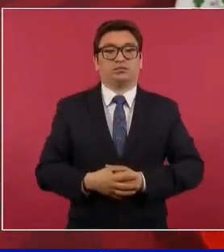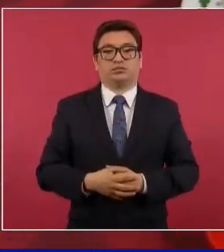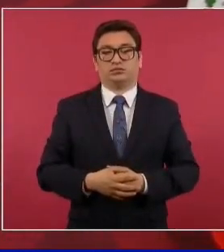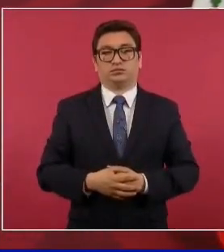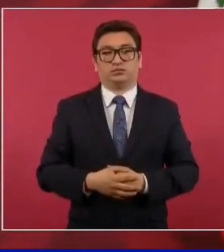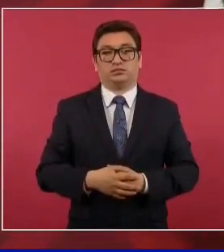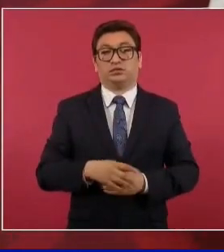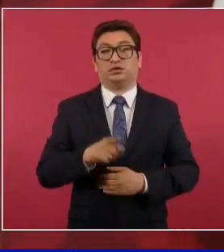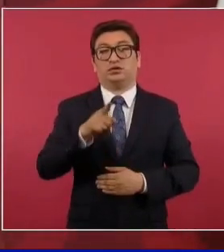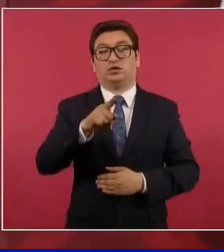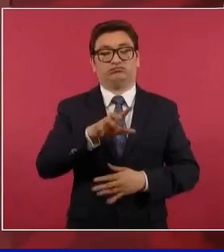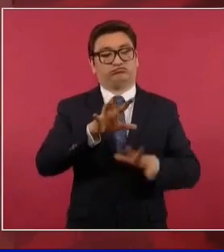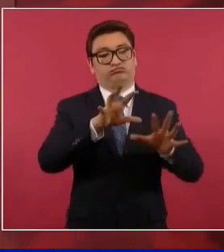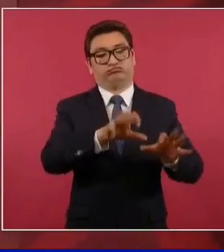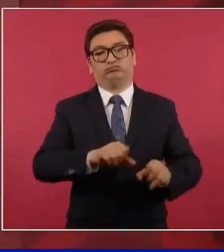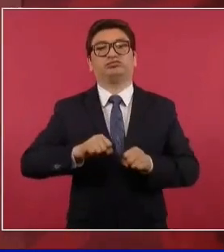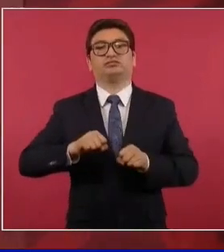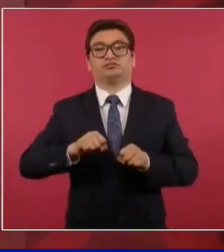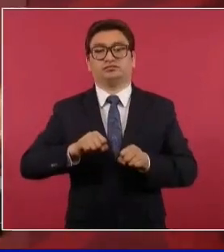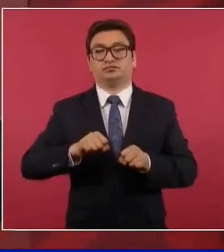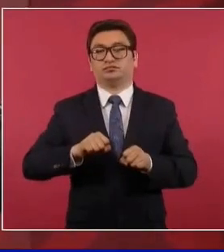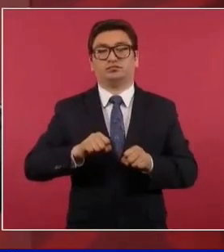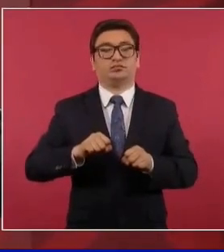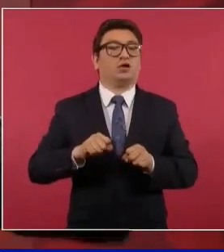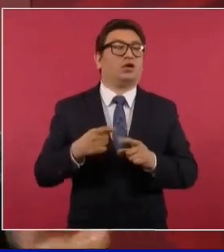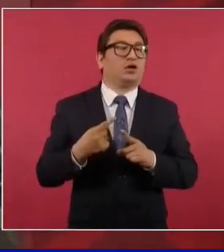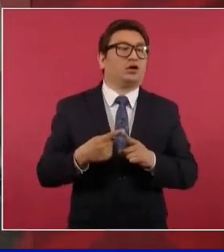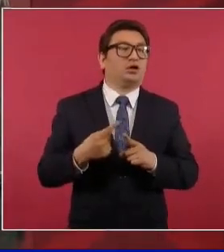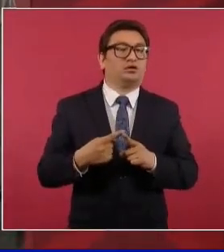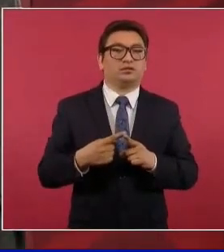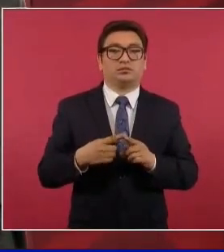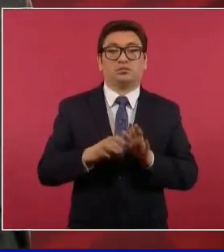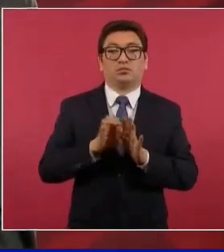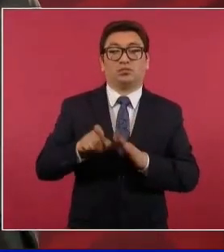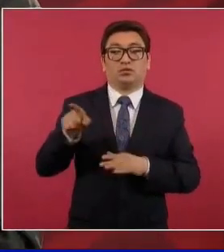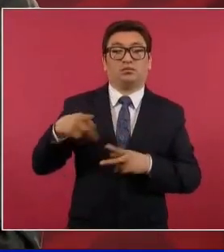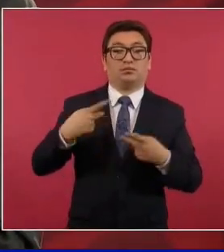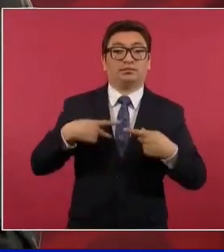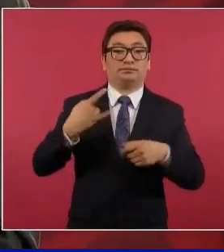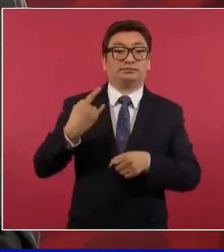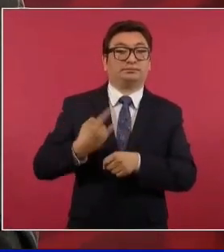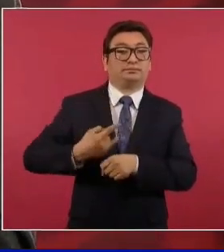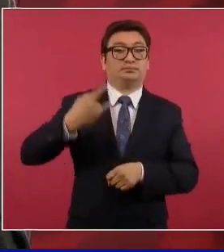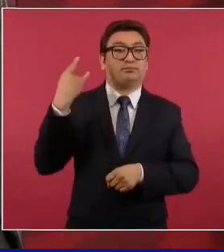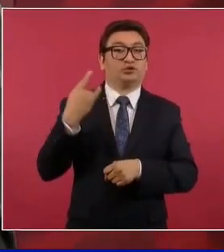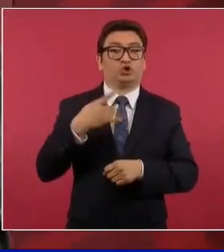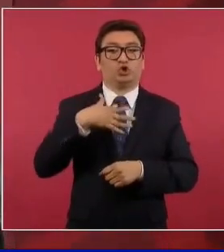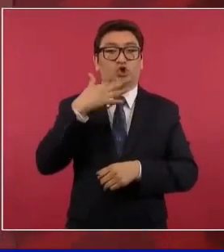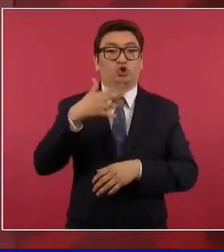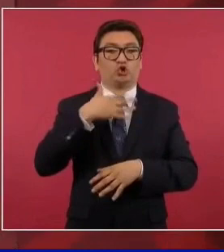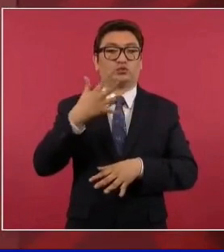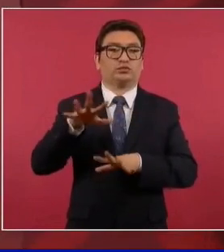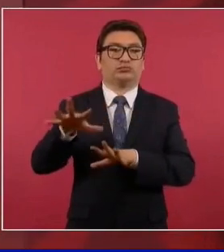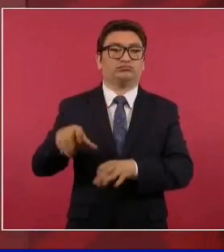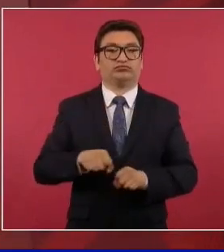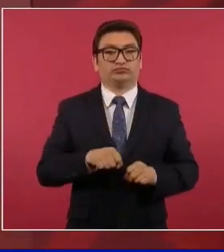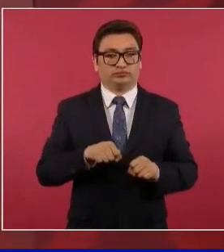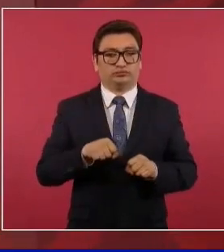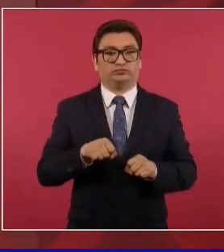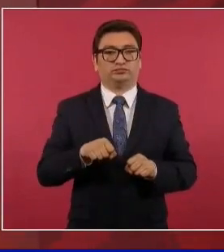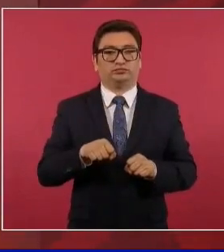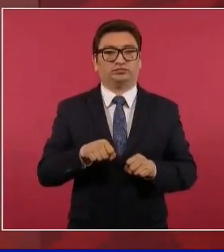se detiene a un defraudador, a un corrupto,